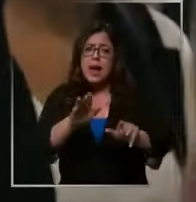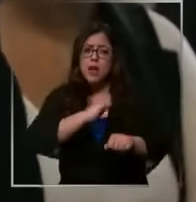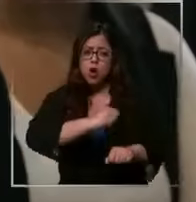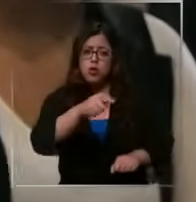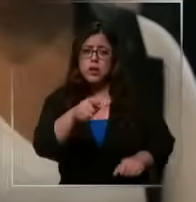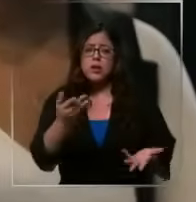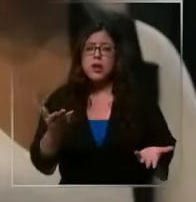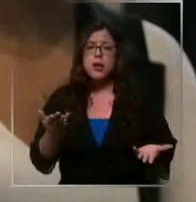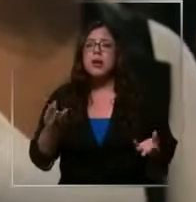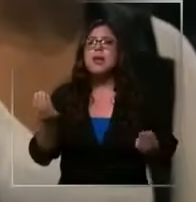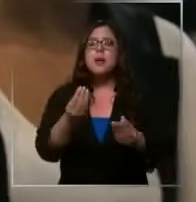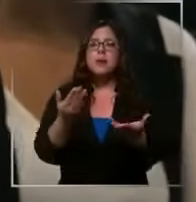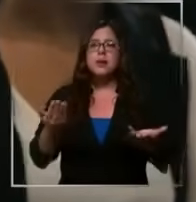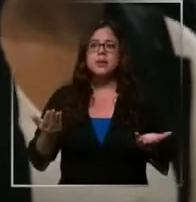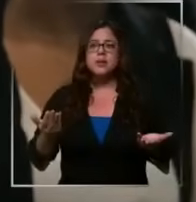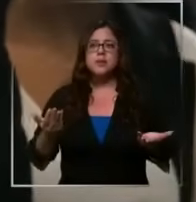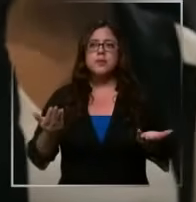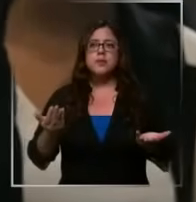Lo que pasa es que